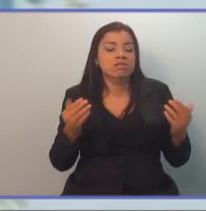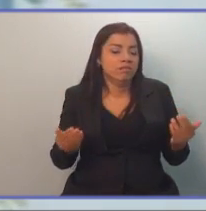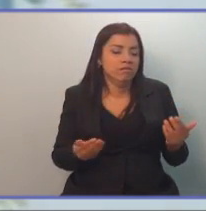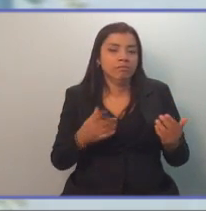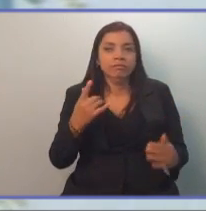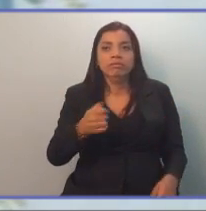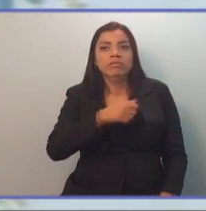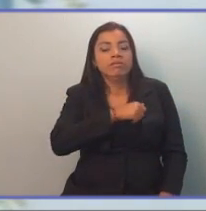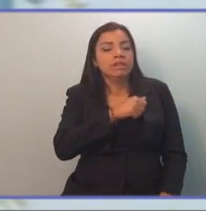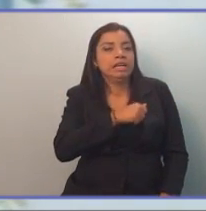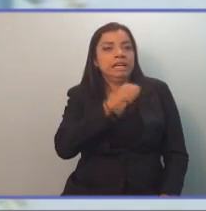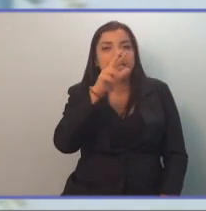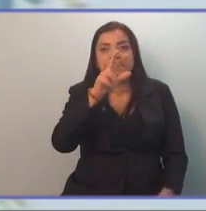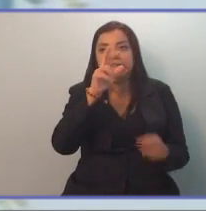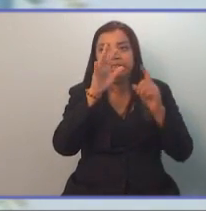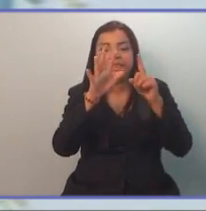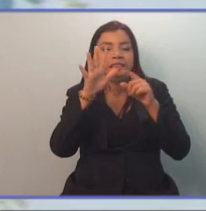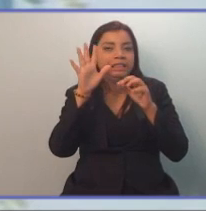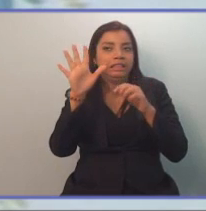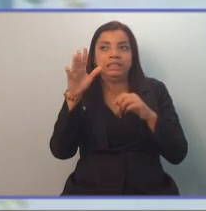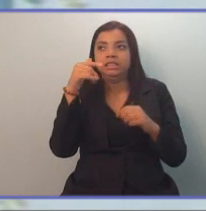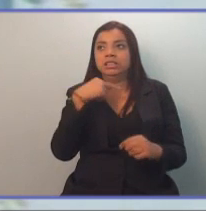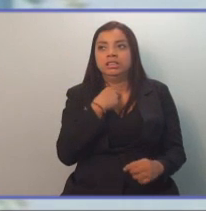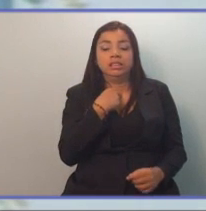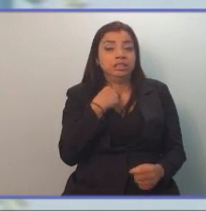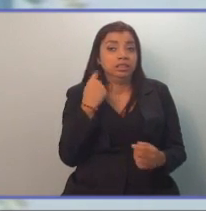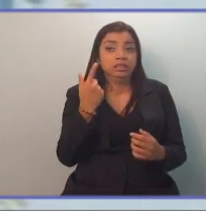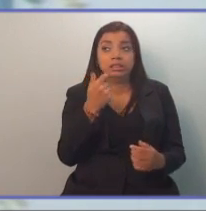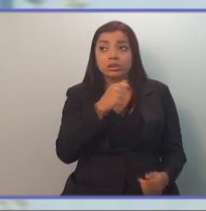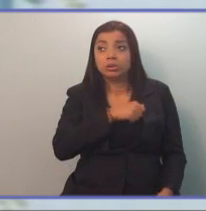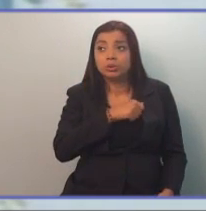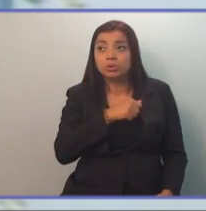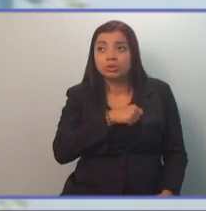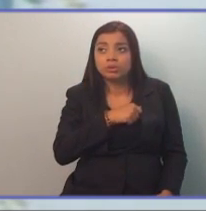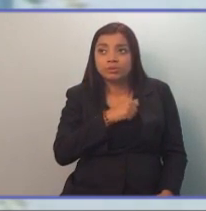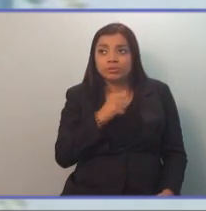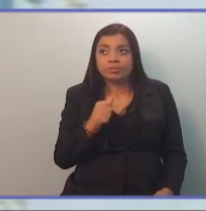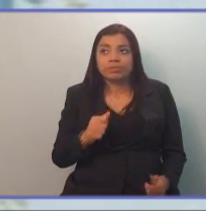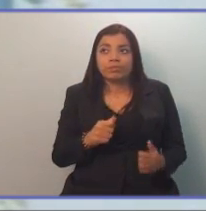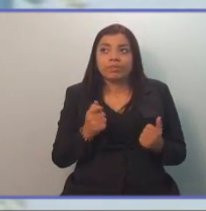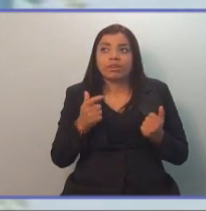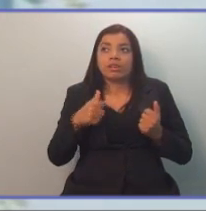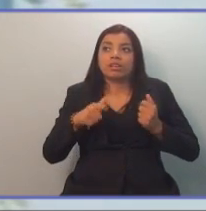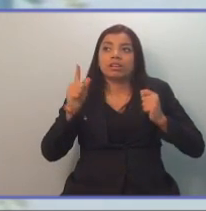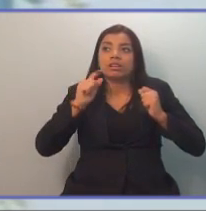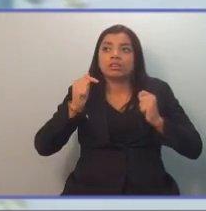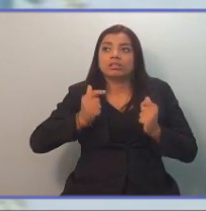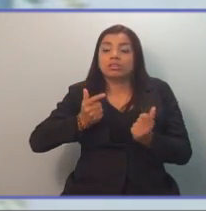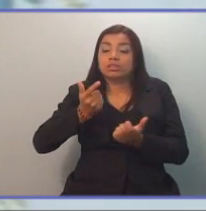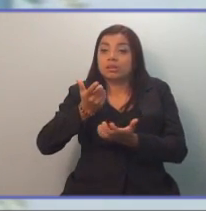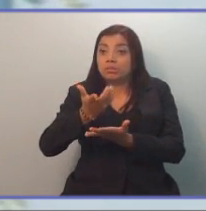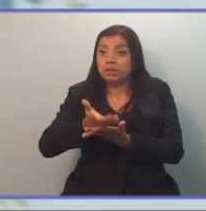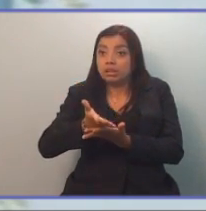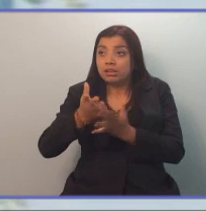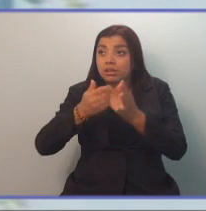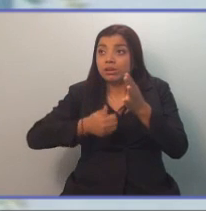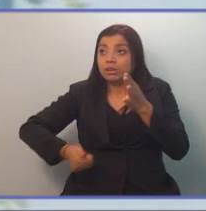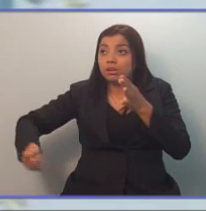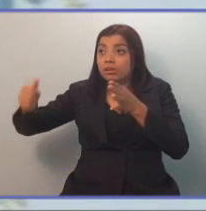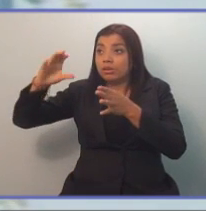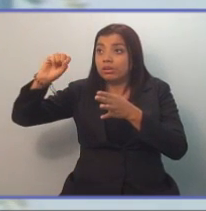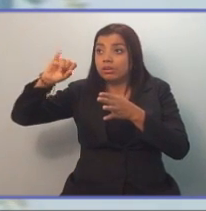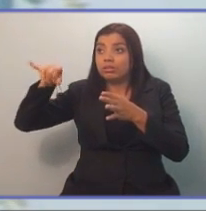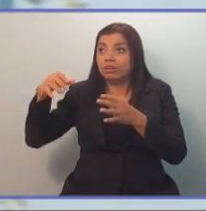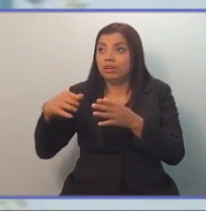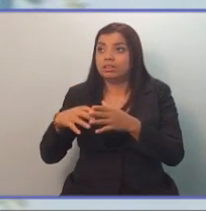los 365 días del año. Yo refería de que eso no se ha presentado en una corte plena, pero lo tiene